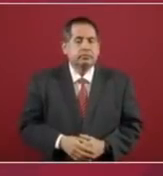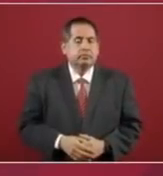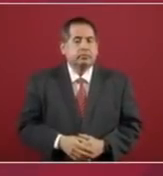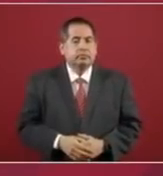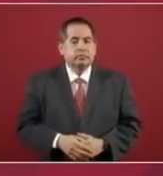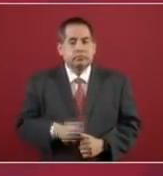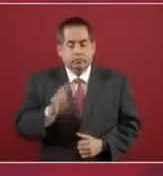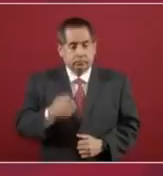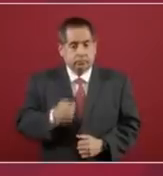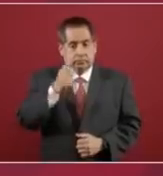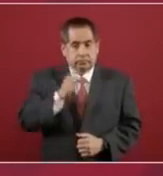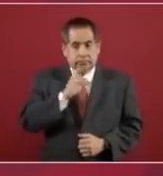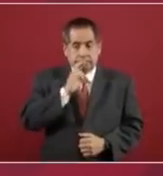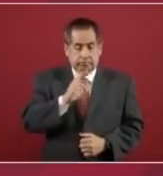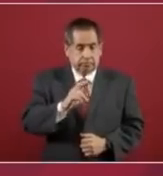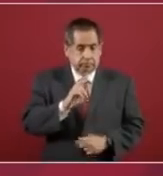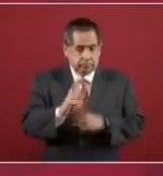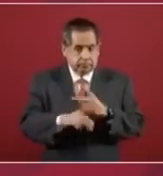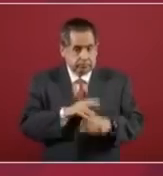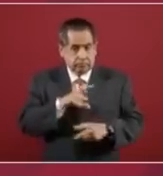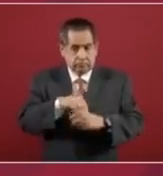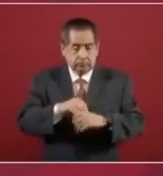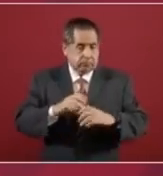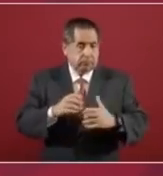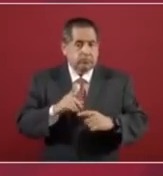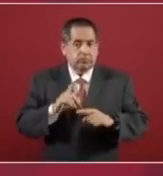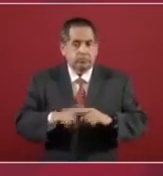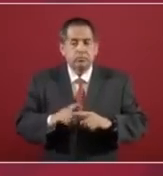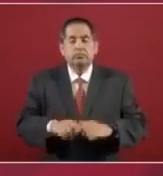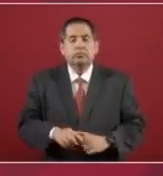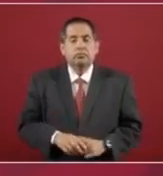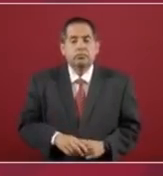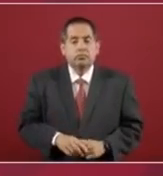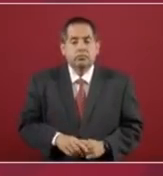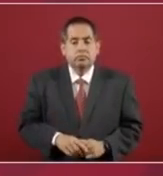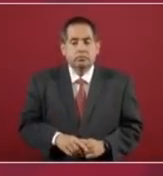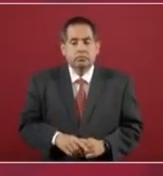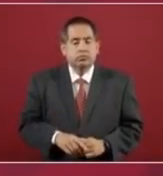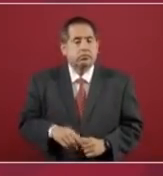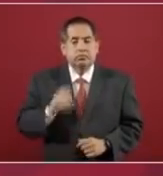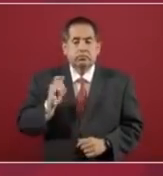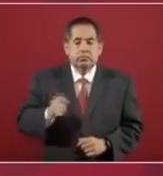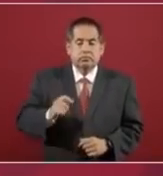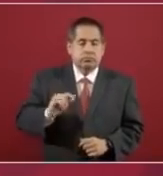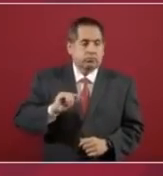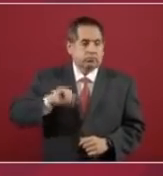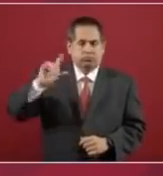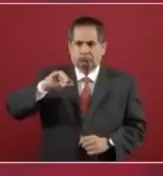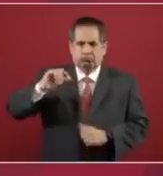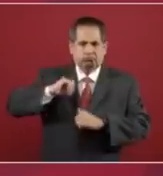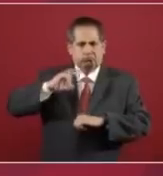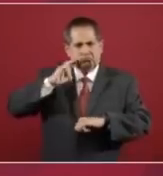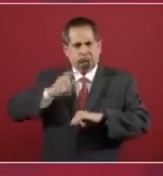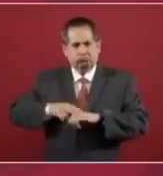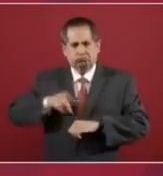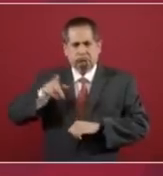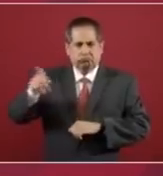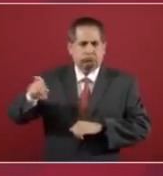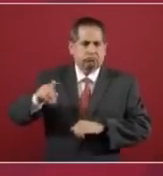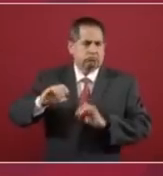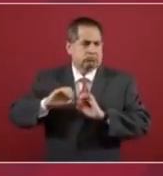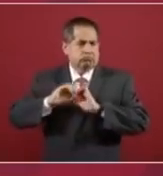sí me voy a reunir con la máxima autoridad de la Organización